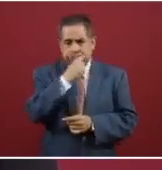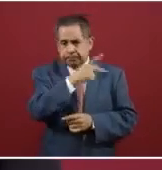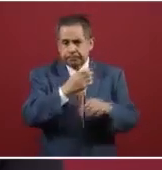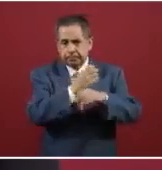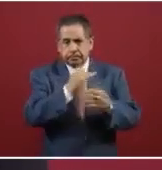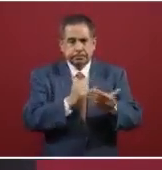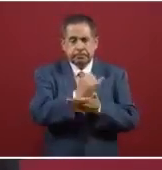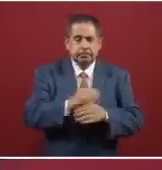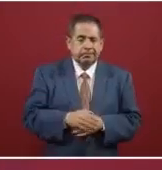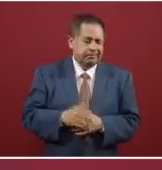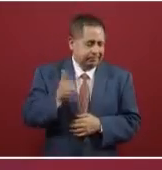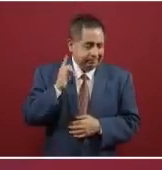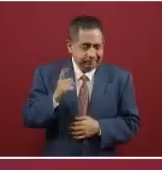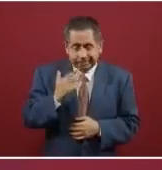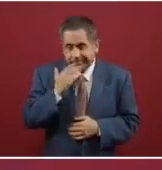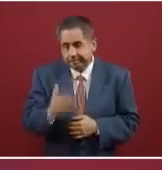Sería muy bueno